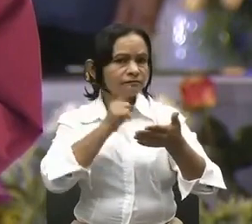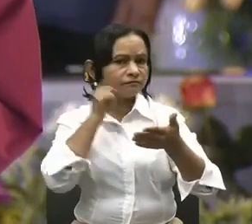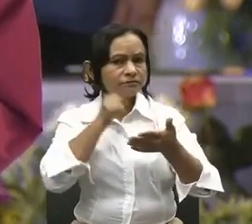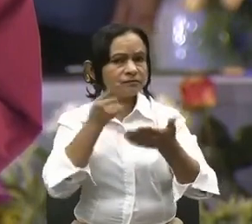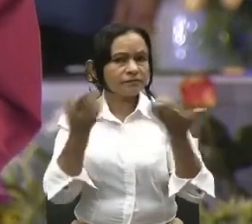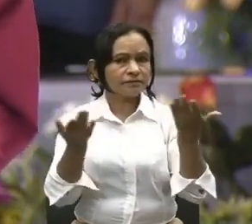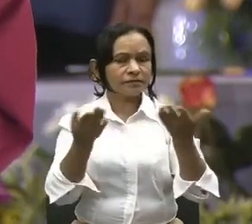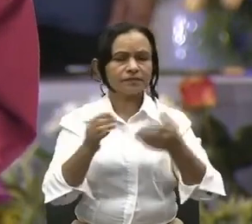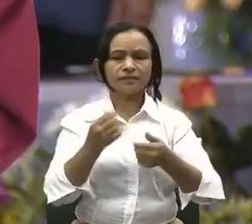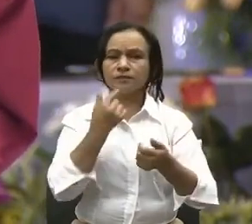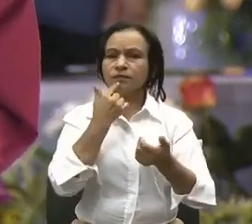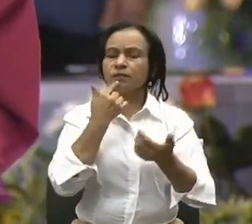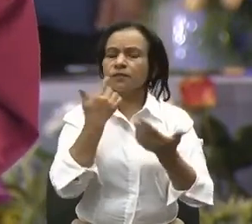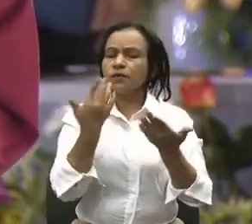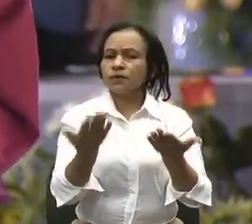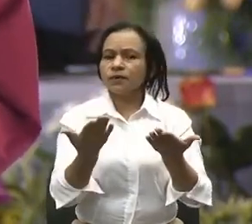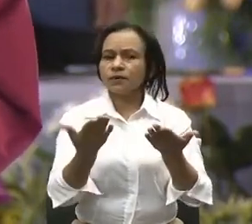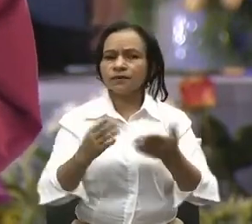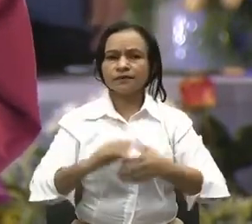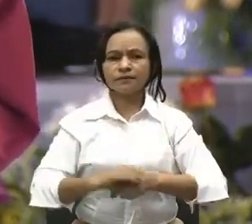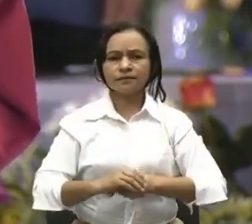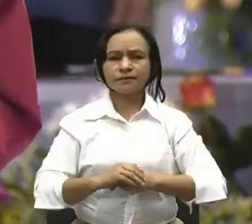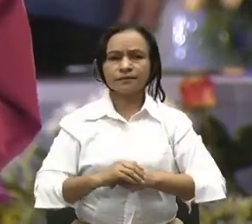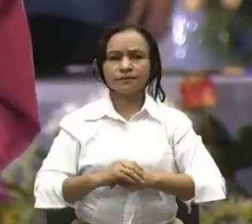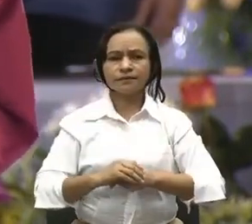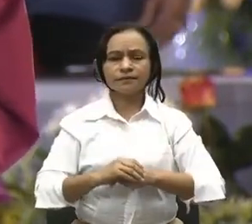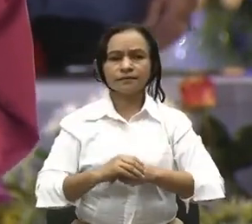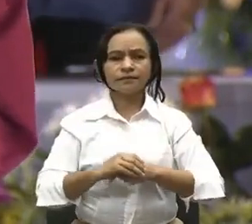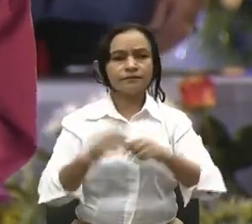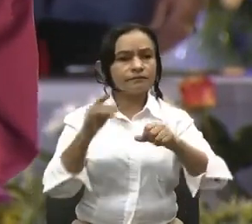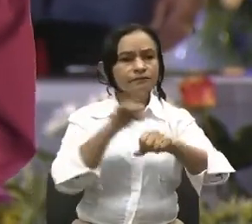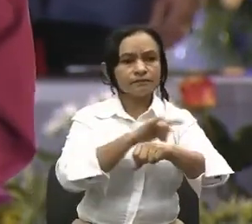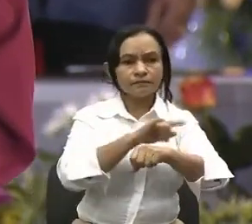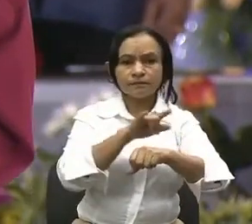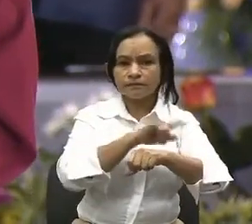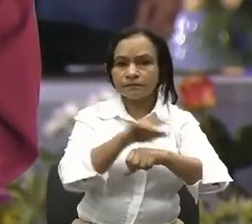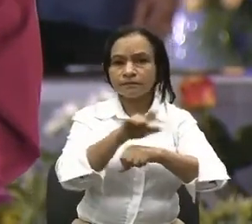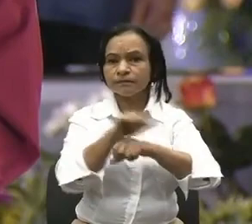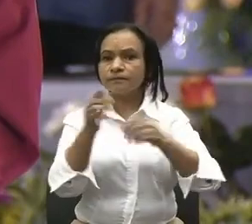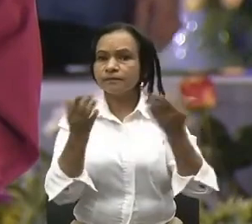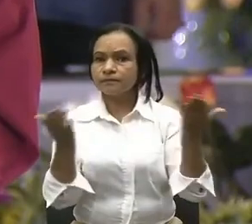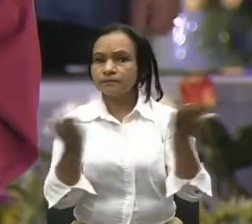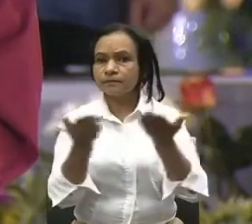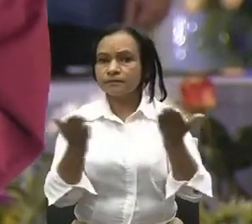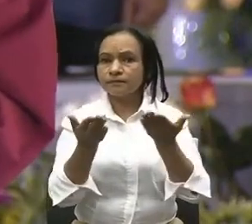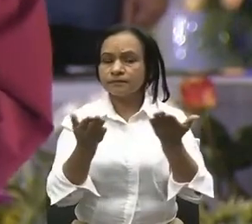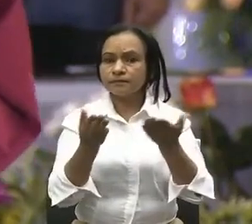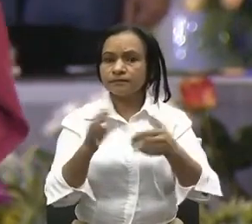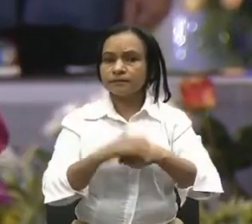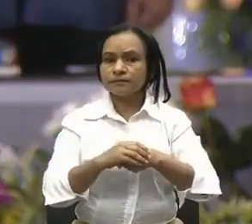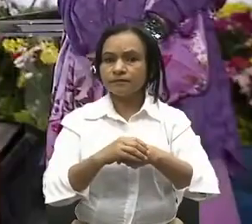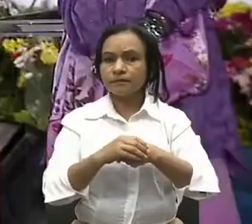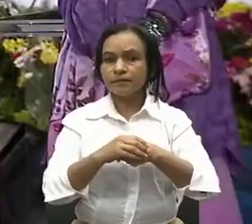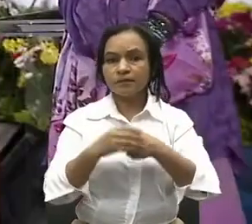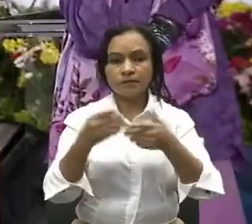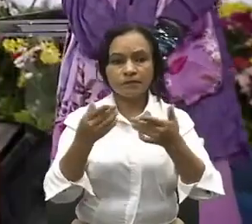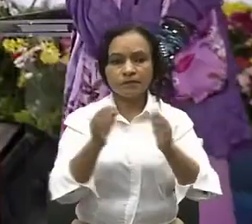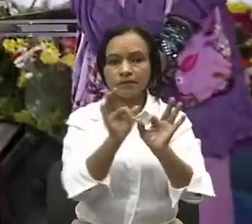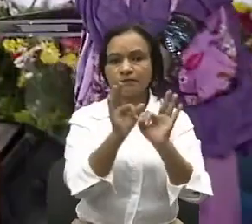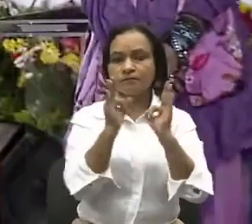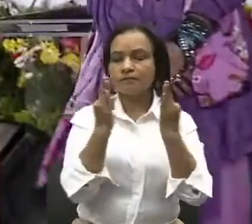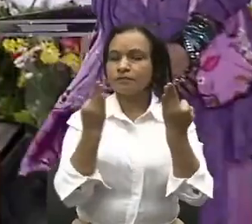simplemente porque buscan cómo garantizar los alimentos de las